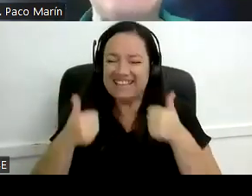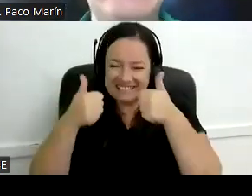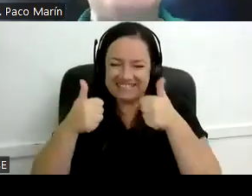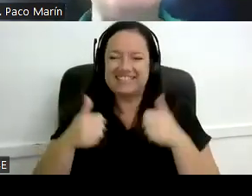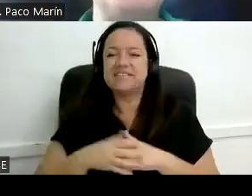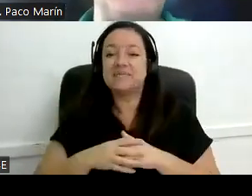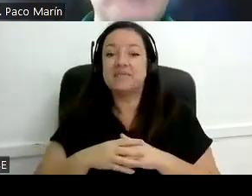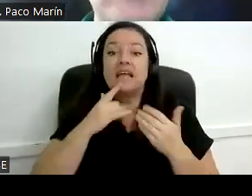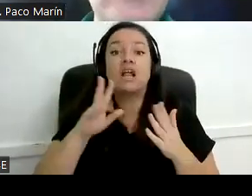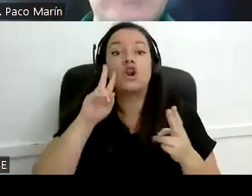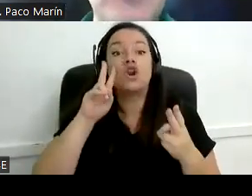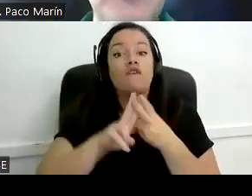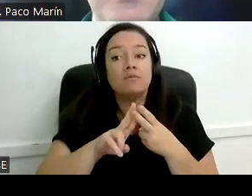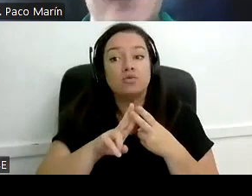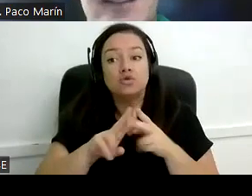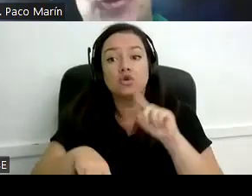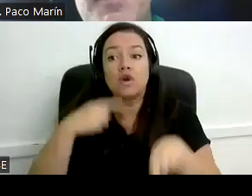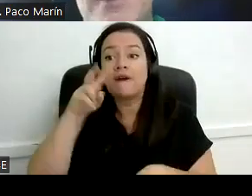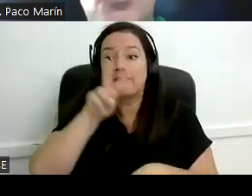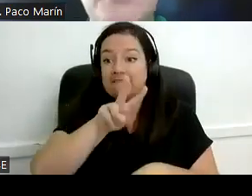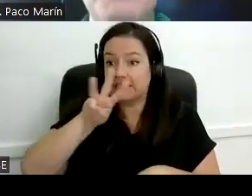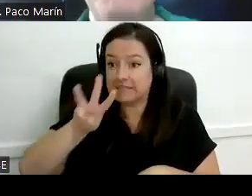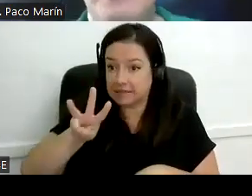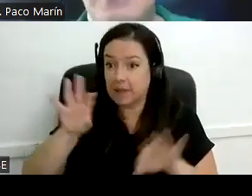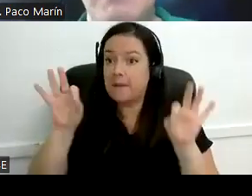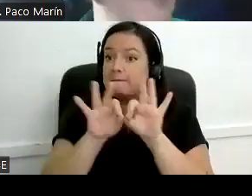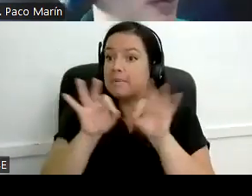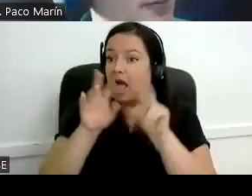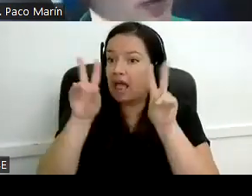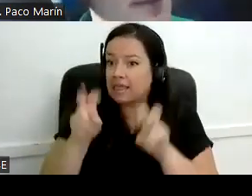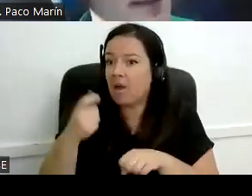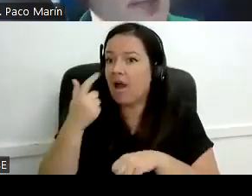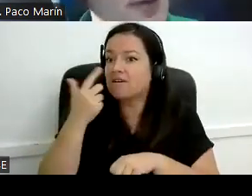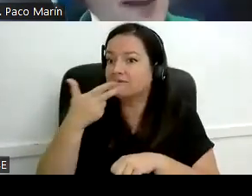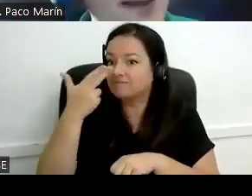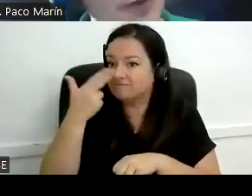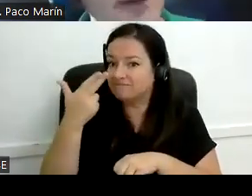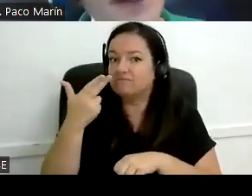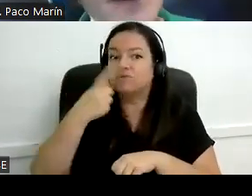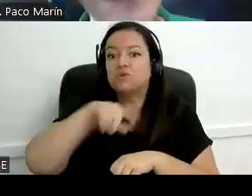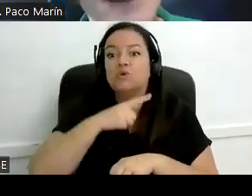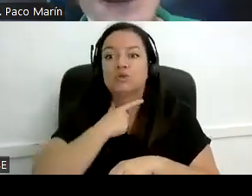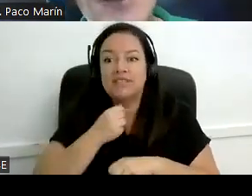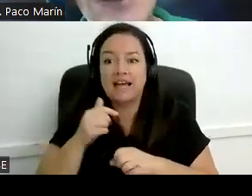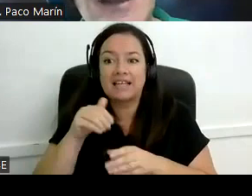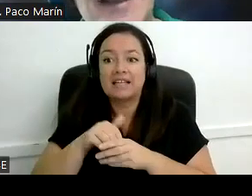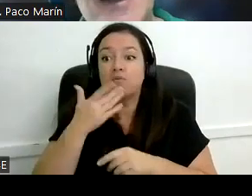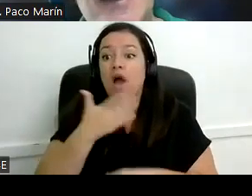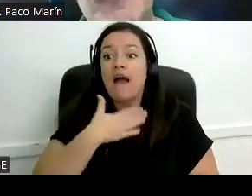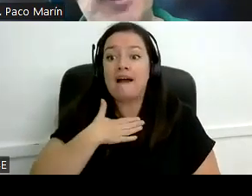gracias. Y nada, nos vemos el 23. Estamos preparando algún tema, a ver qué podemos hacer que pueda resultar interesante. Si